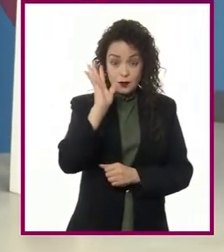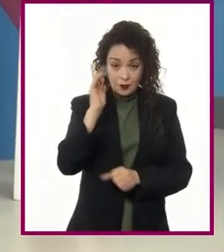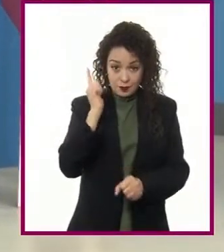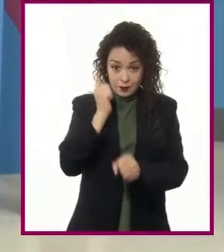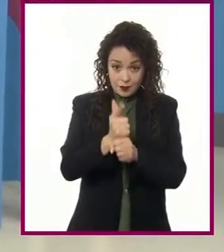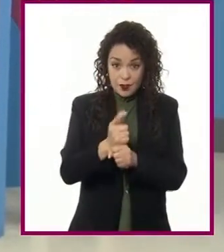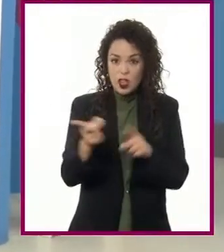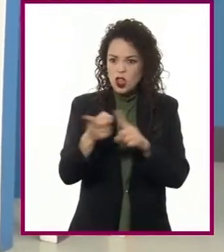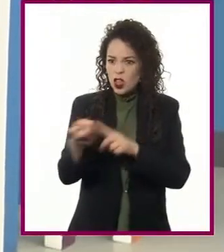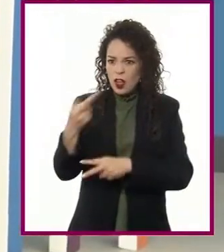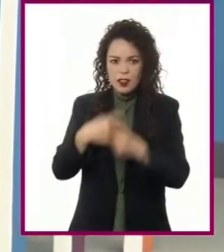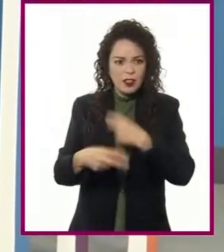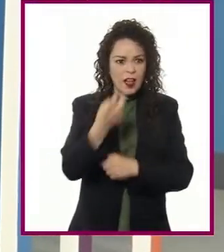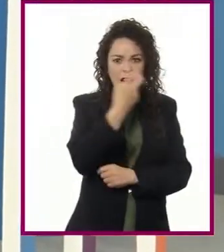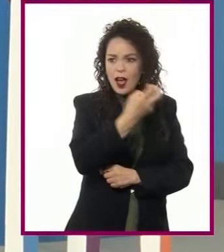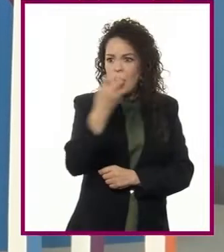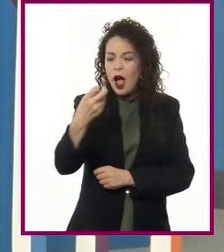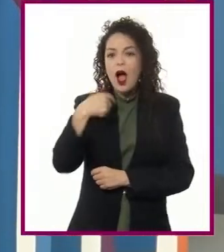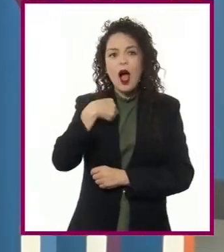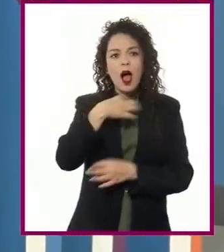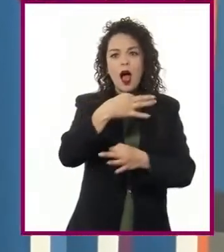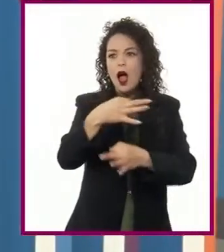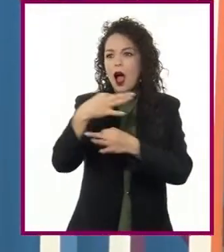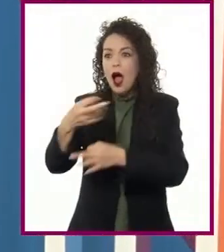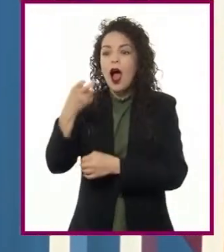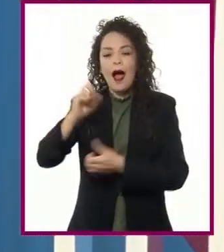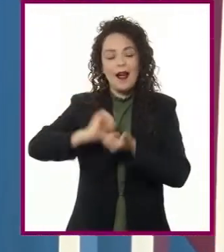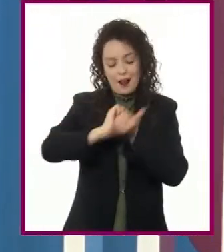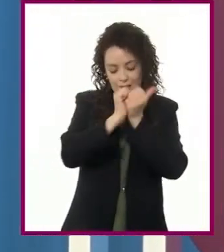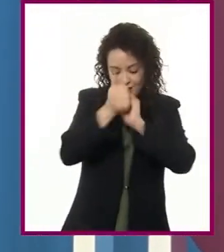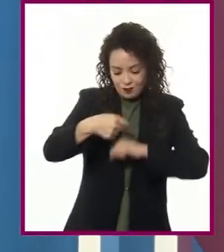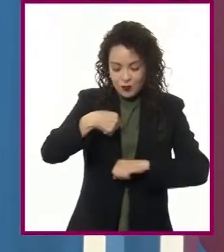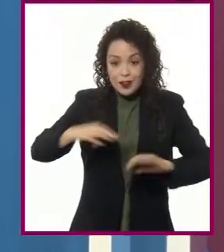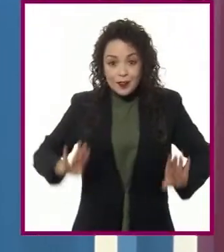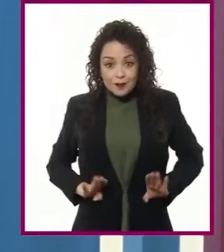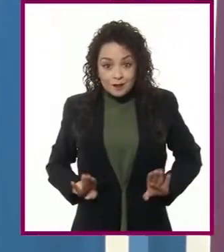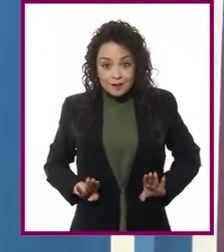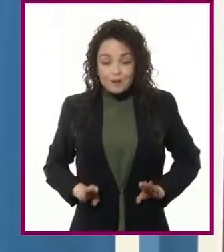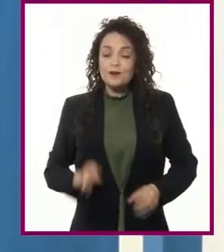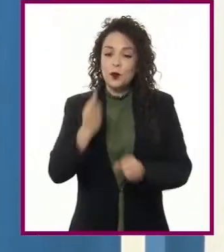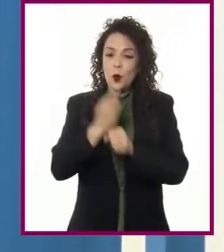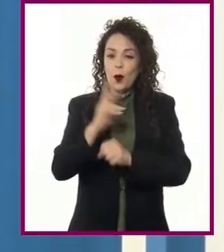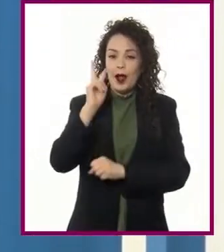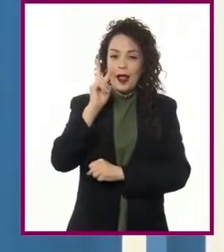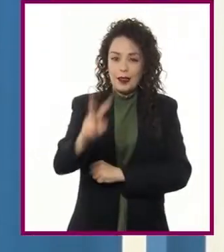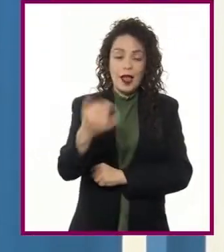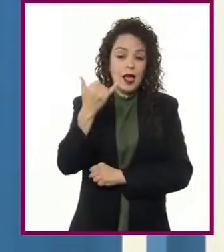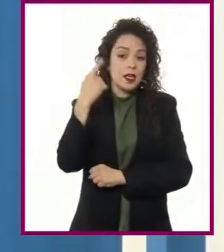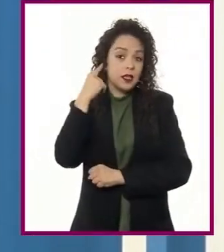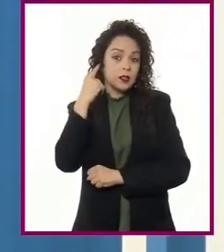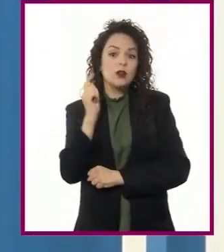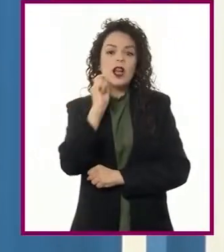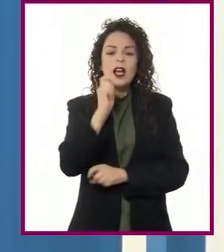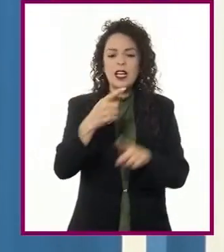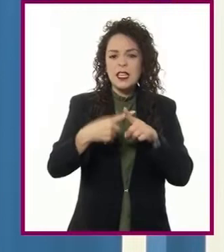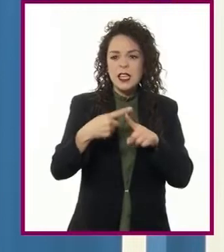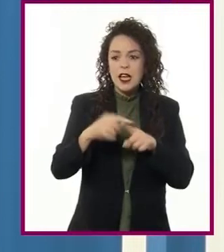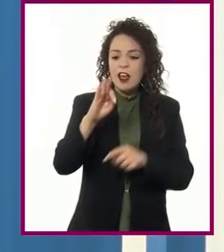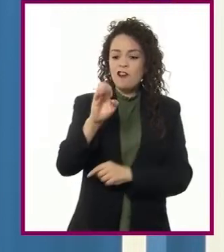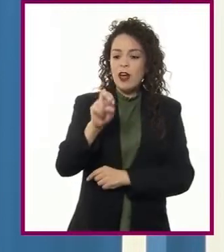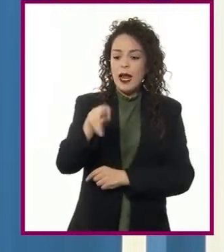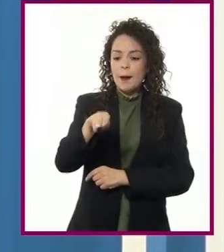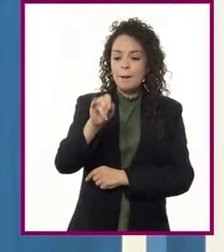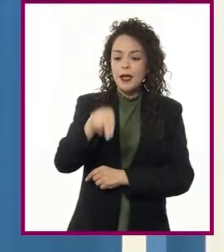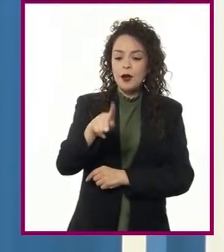hacen ser quienes son? Veamos y escuchemos el testimonio de Fermín Ponce, que nos platica sobre las personas